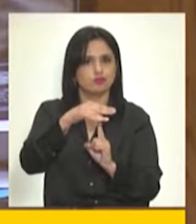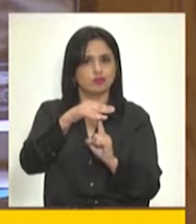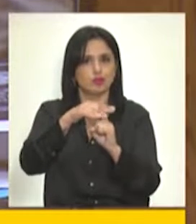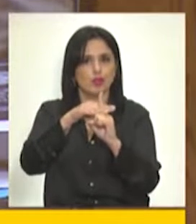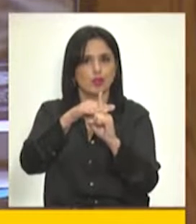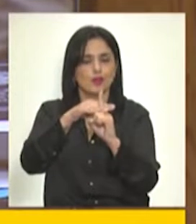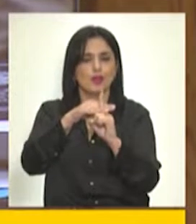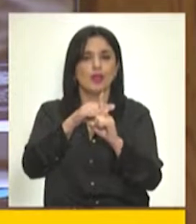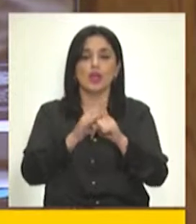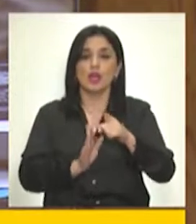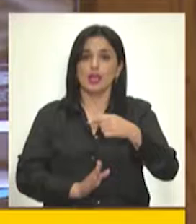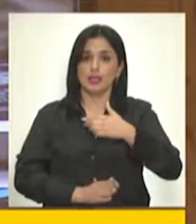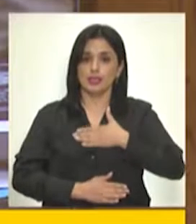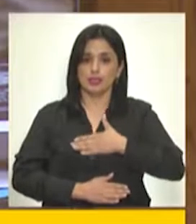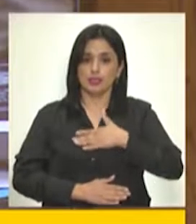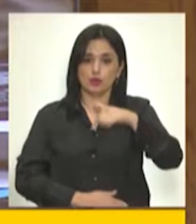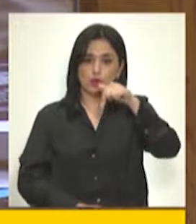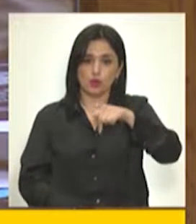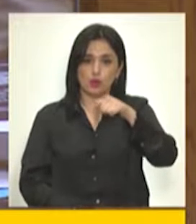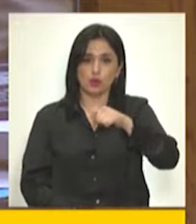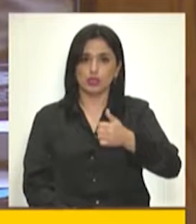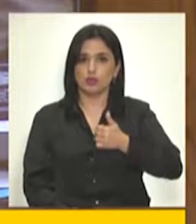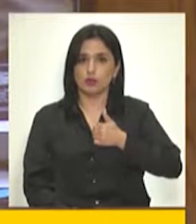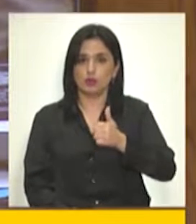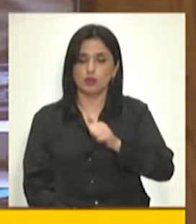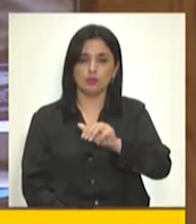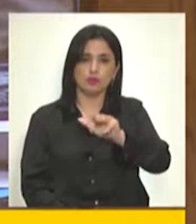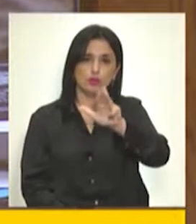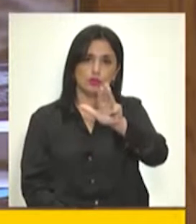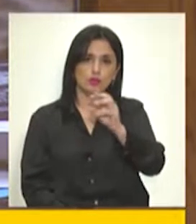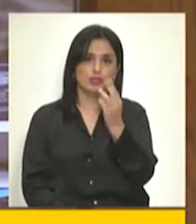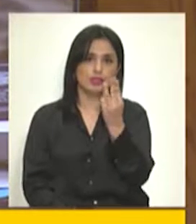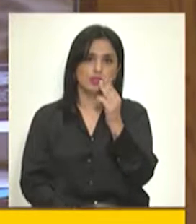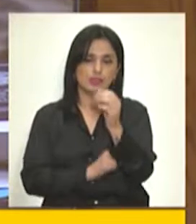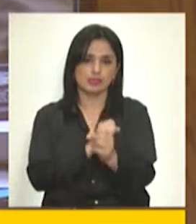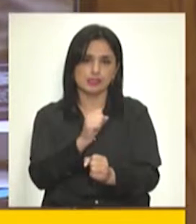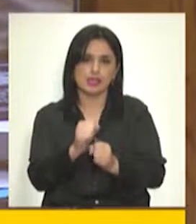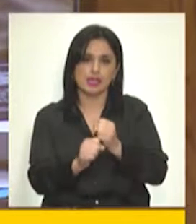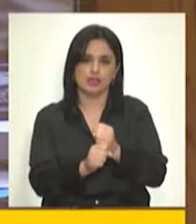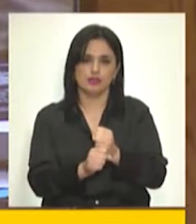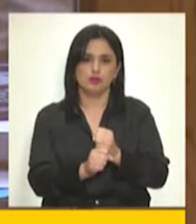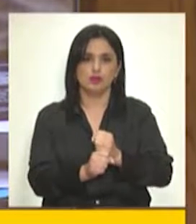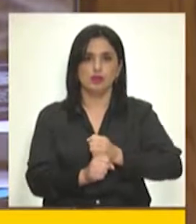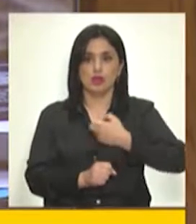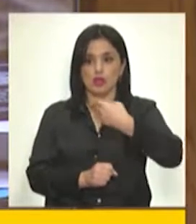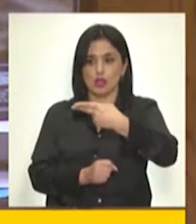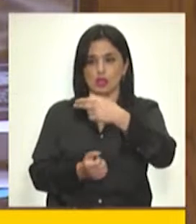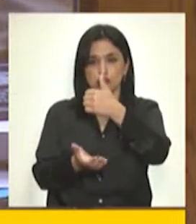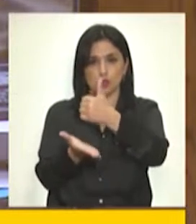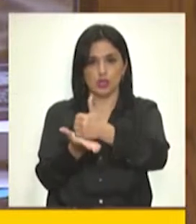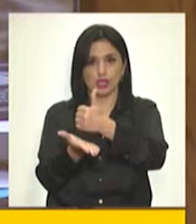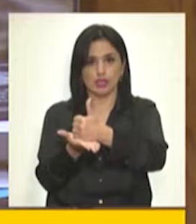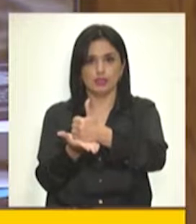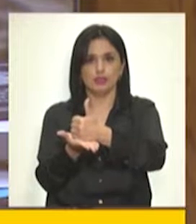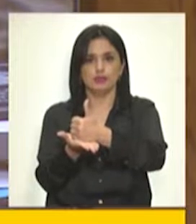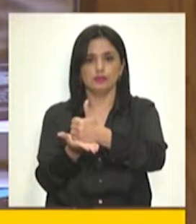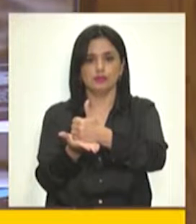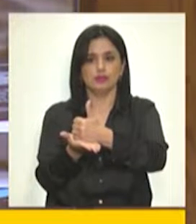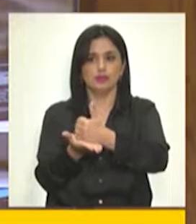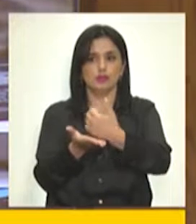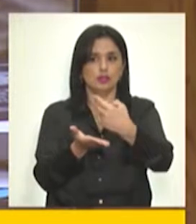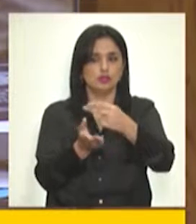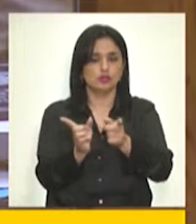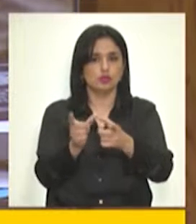que precisamente cumplimos estos 93 años hacerle llegar a su alcalde y a través de él también a su consejo municipal